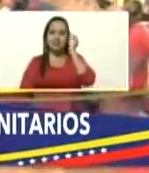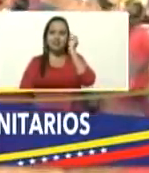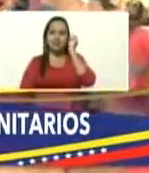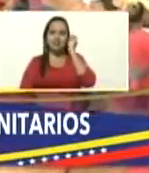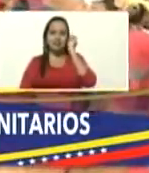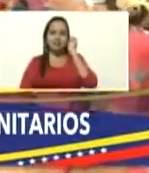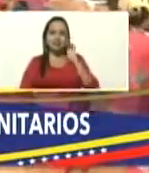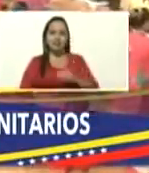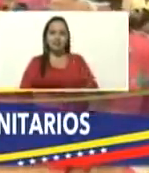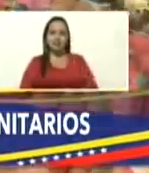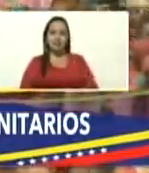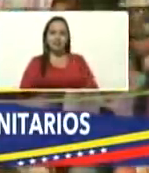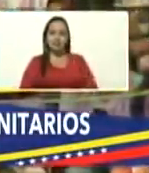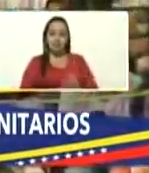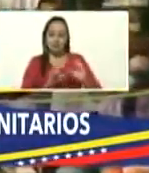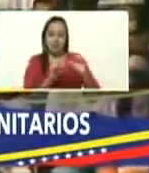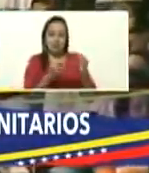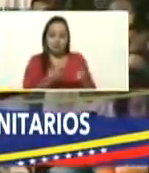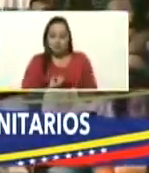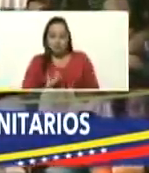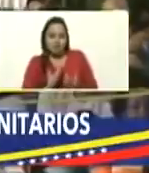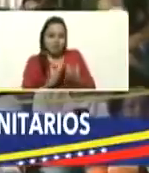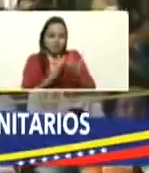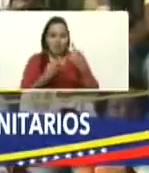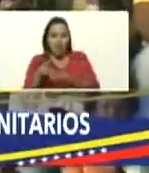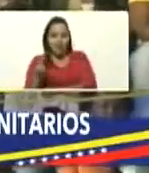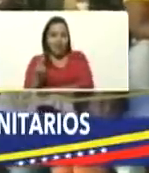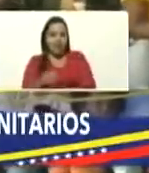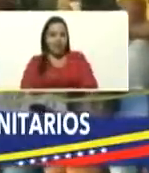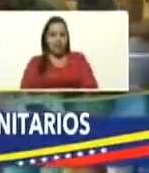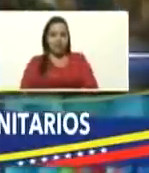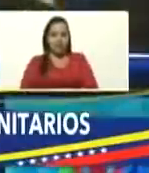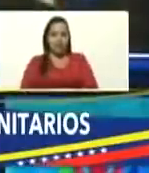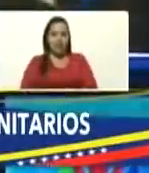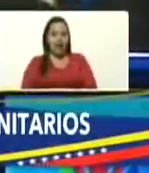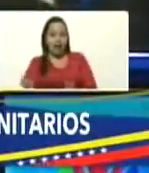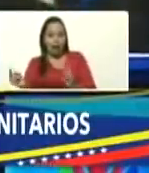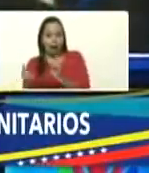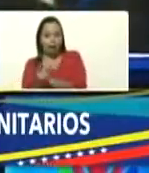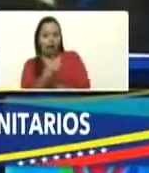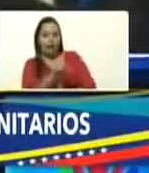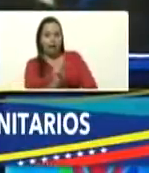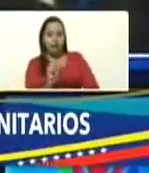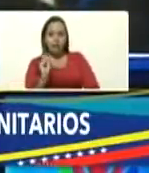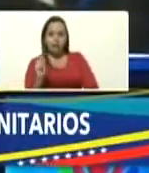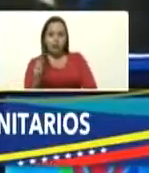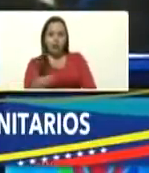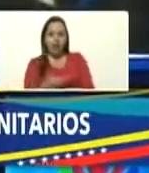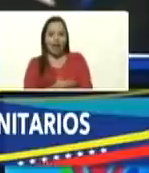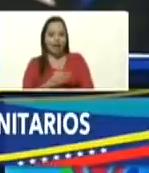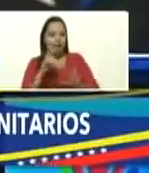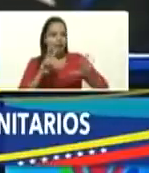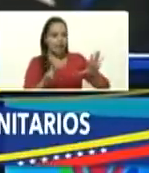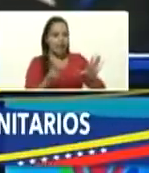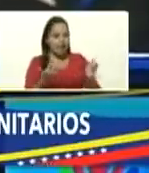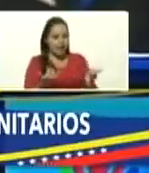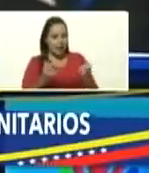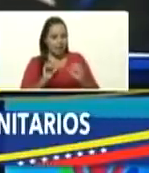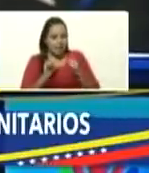Se les alborotó el viernes. Es que son 10 para las 7. Ya el cuerpo empieza, tú